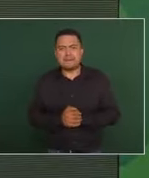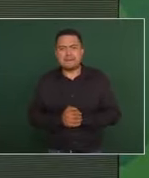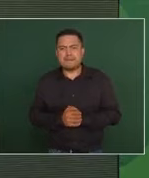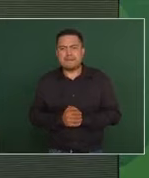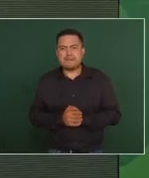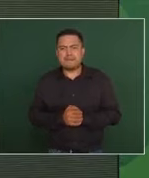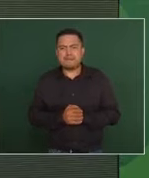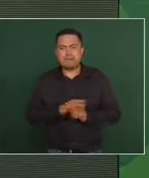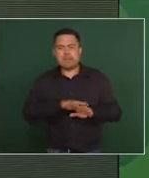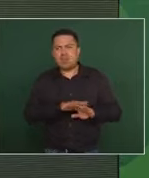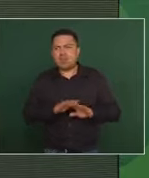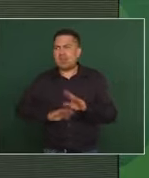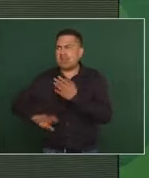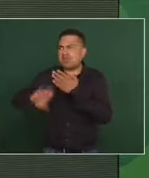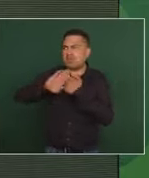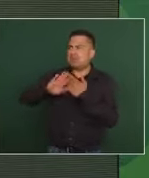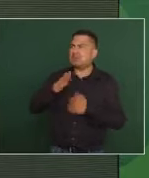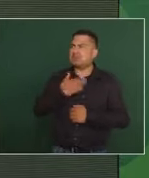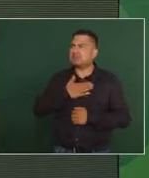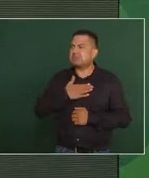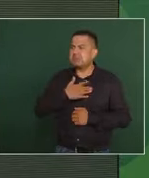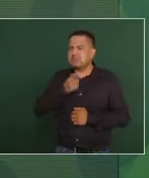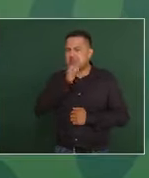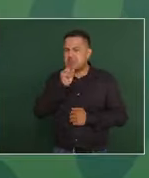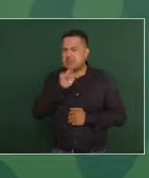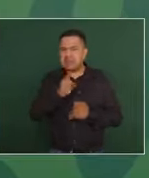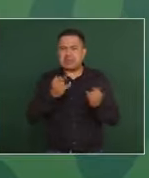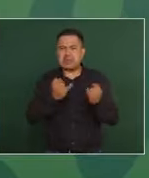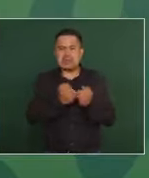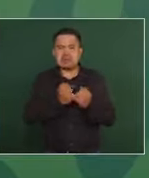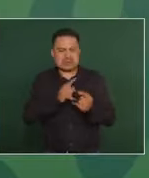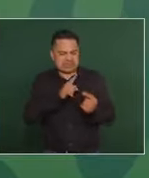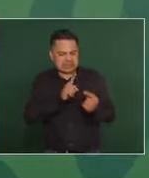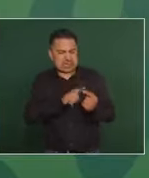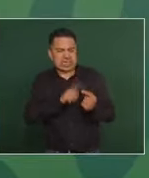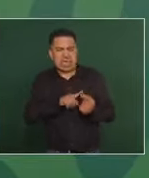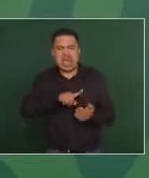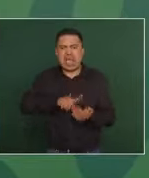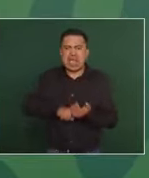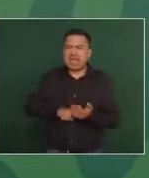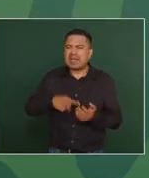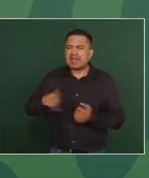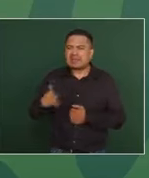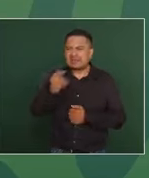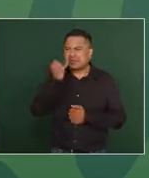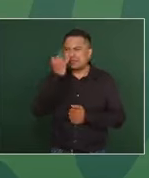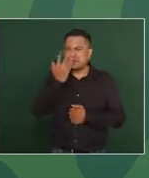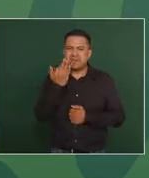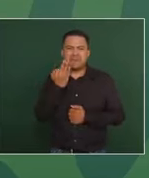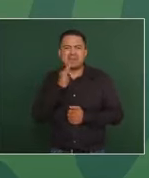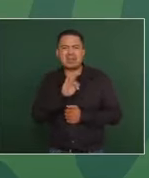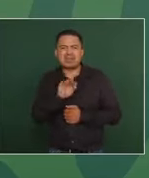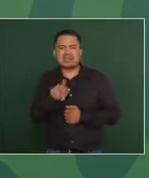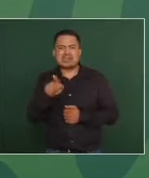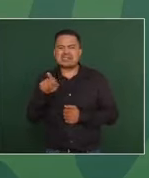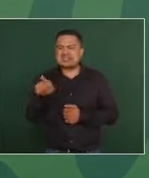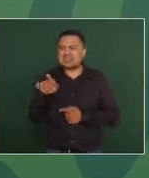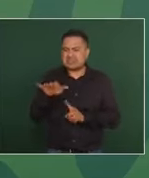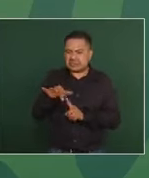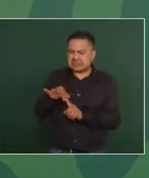y están en contra de nosotros. Y quienes están ahí detrás, pues uno de